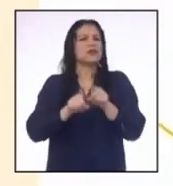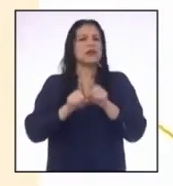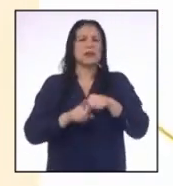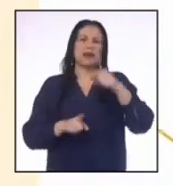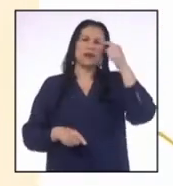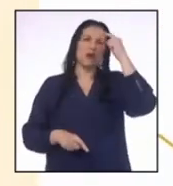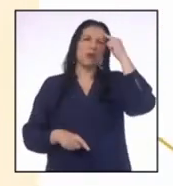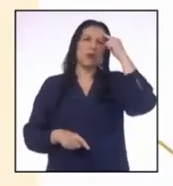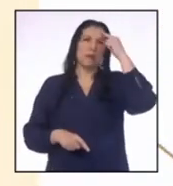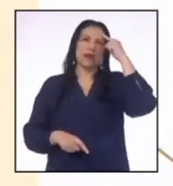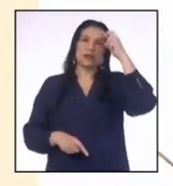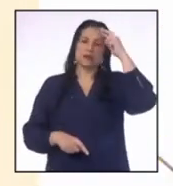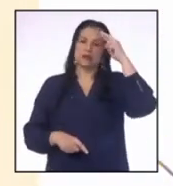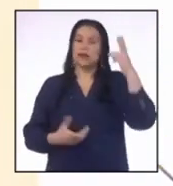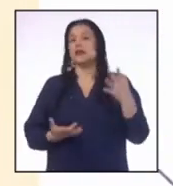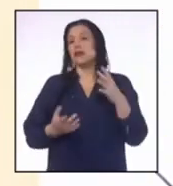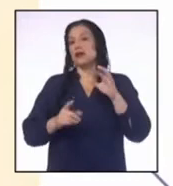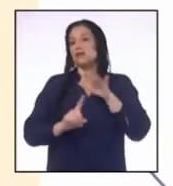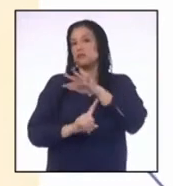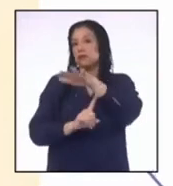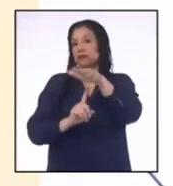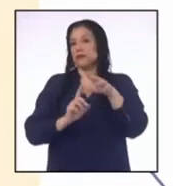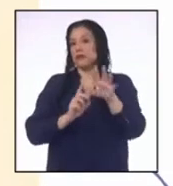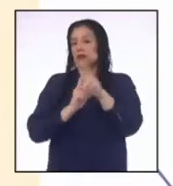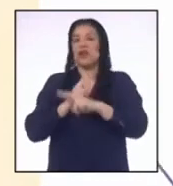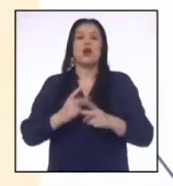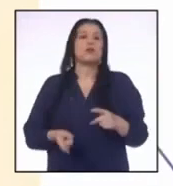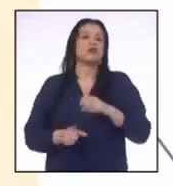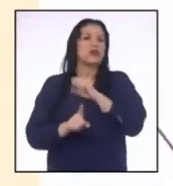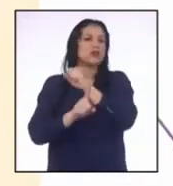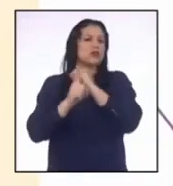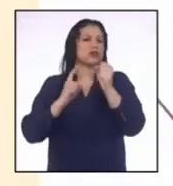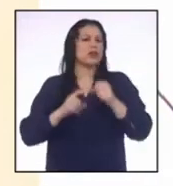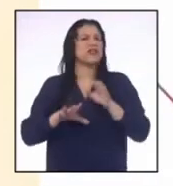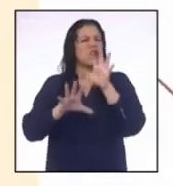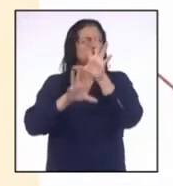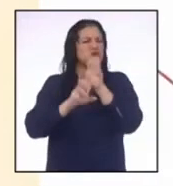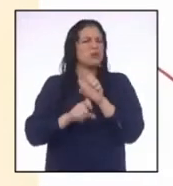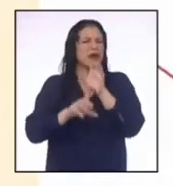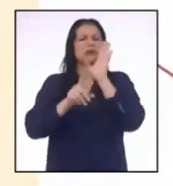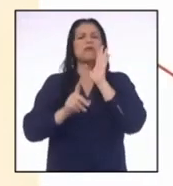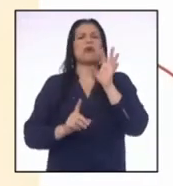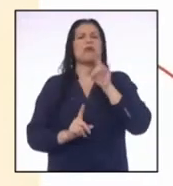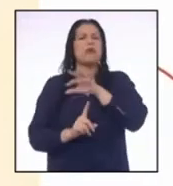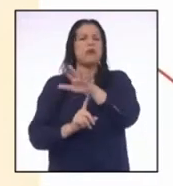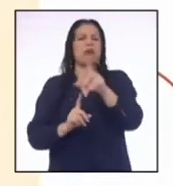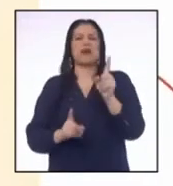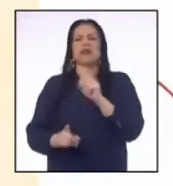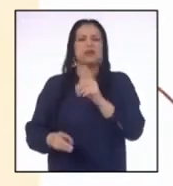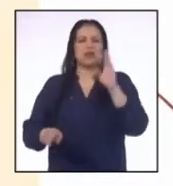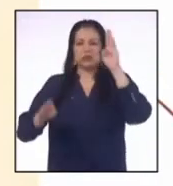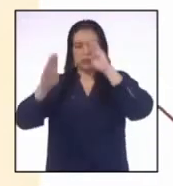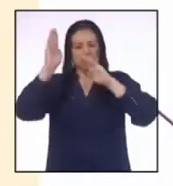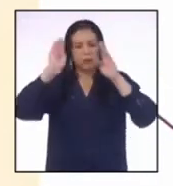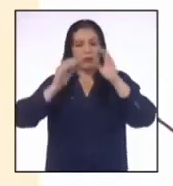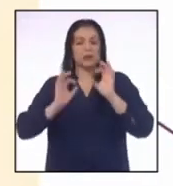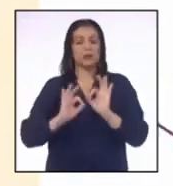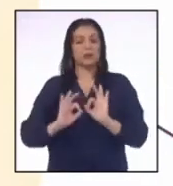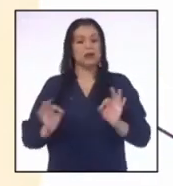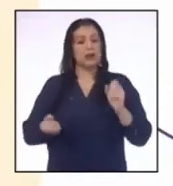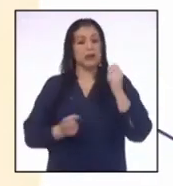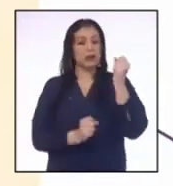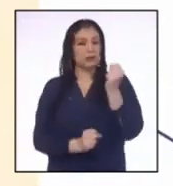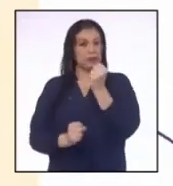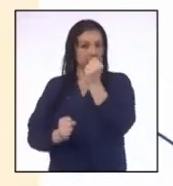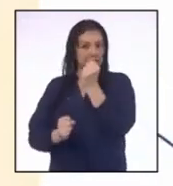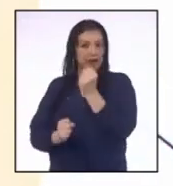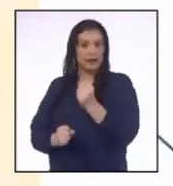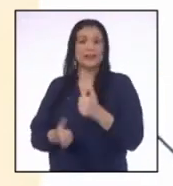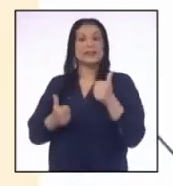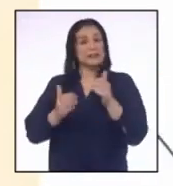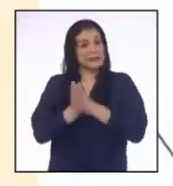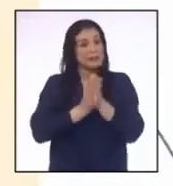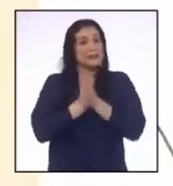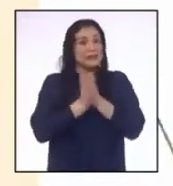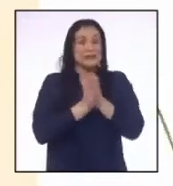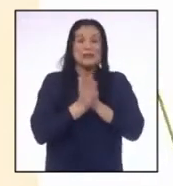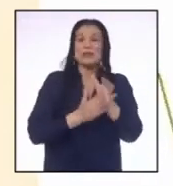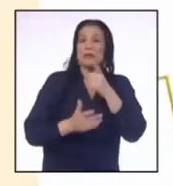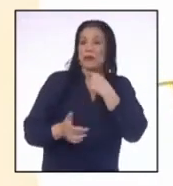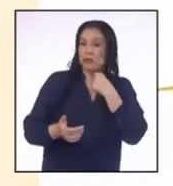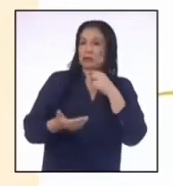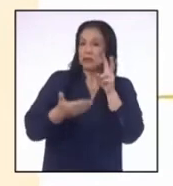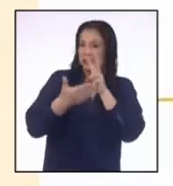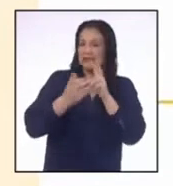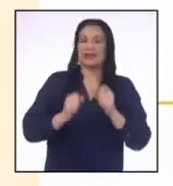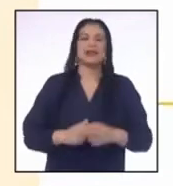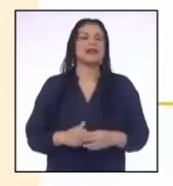conciencia ambiental, pues somos una sociedad muy acostumbrada a contaminar y poco preocupada en limpiar. ¡Ay, me